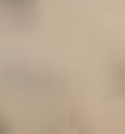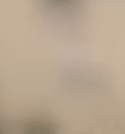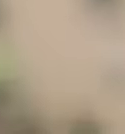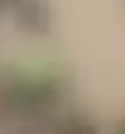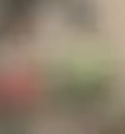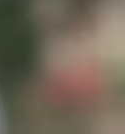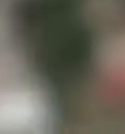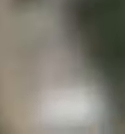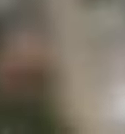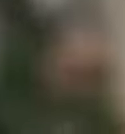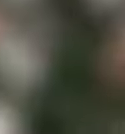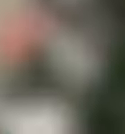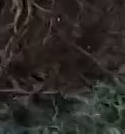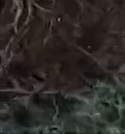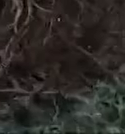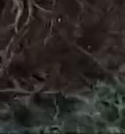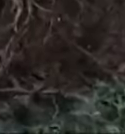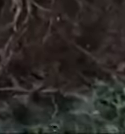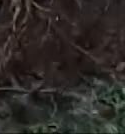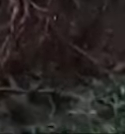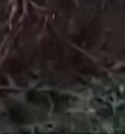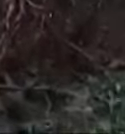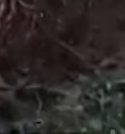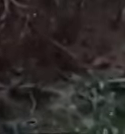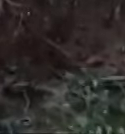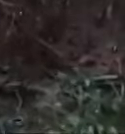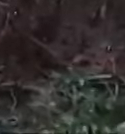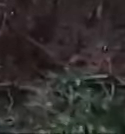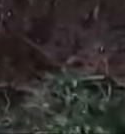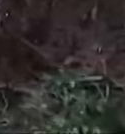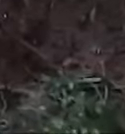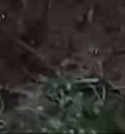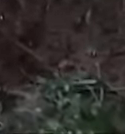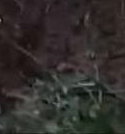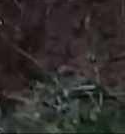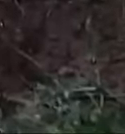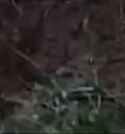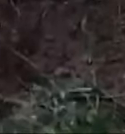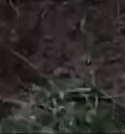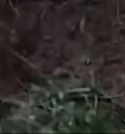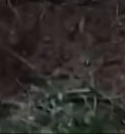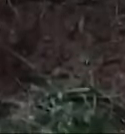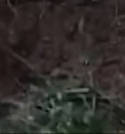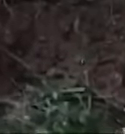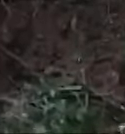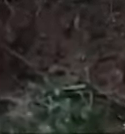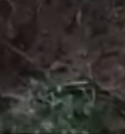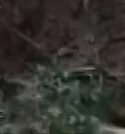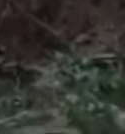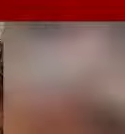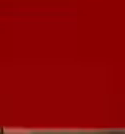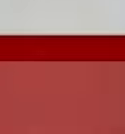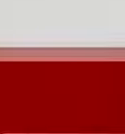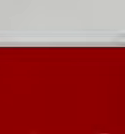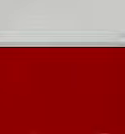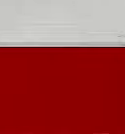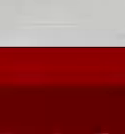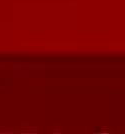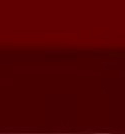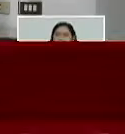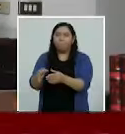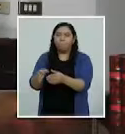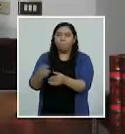mencionó el arduo trabajo que se tendrá que llevar a cabo para reparar las carreteras dañadas por ETA. De la